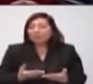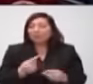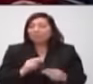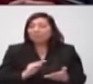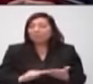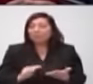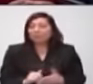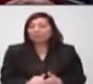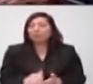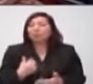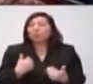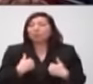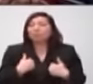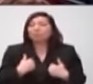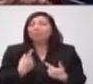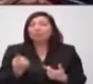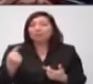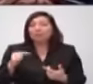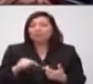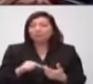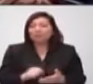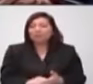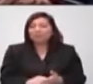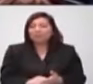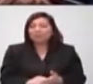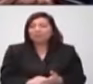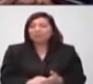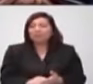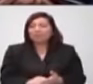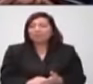autorización, y nosotros tuvimos que intervenir haciendo